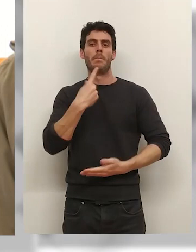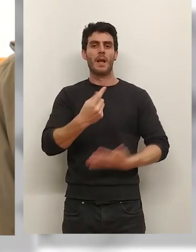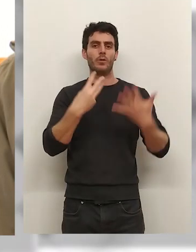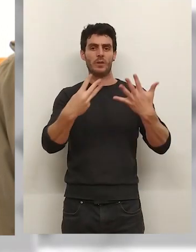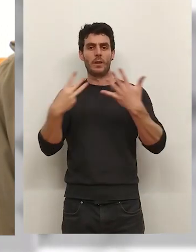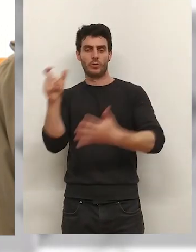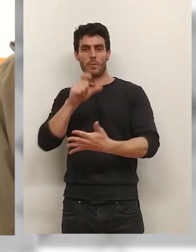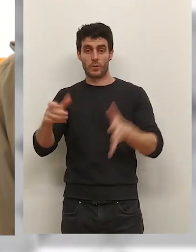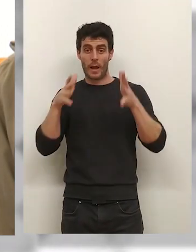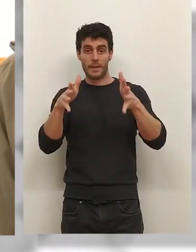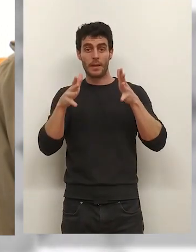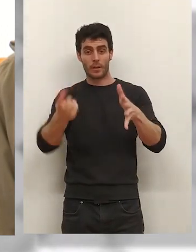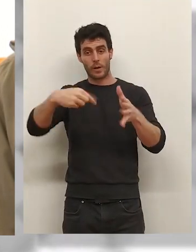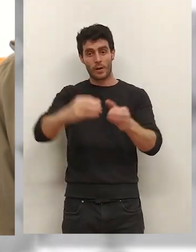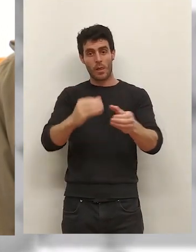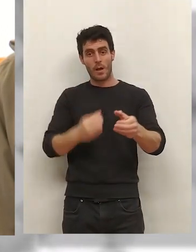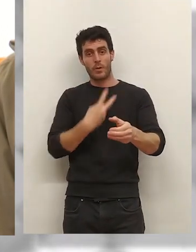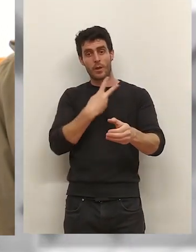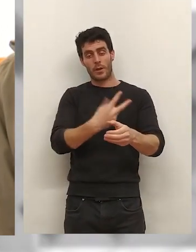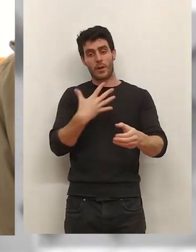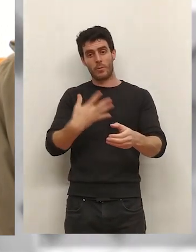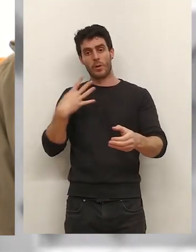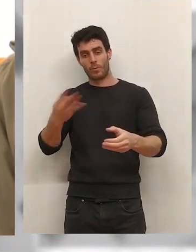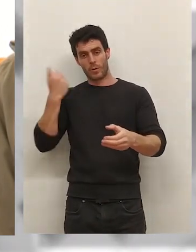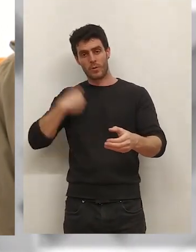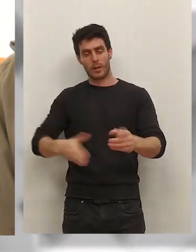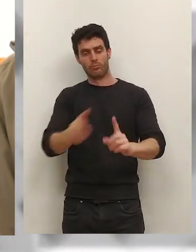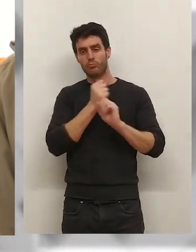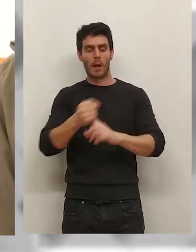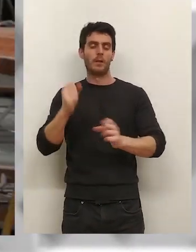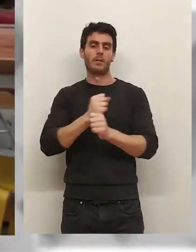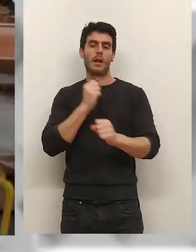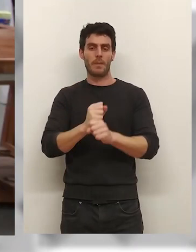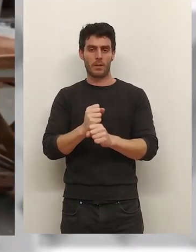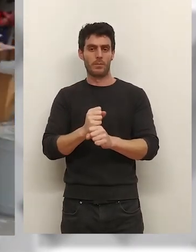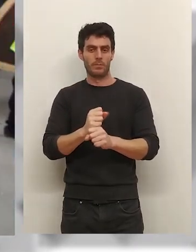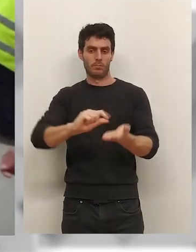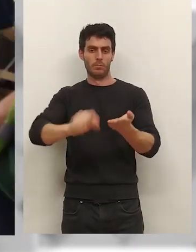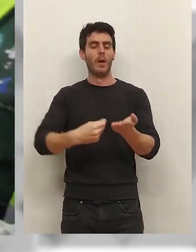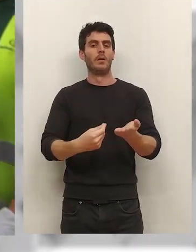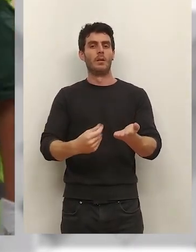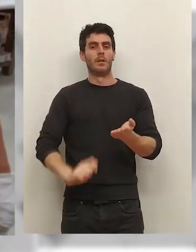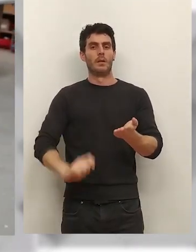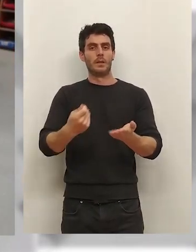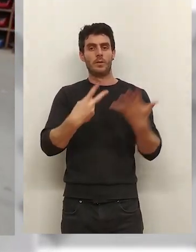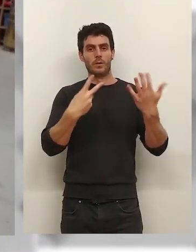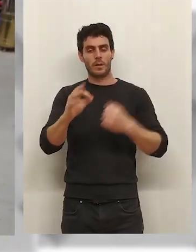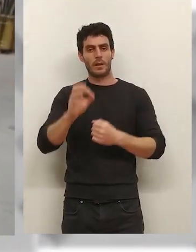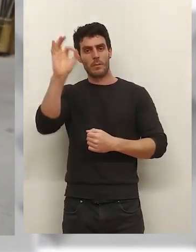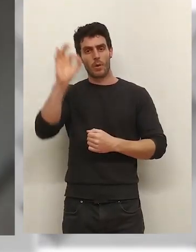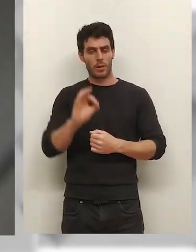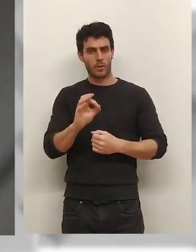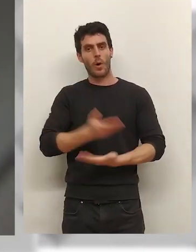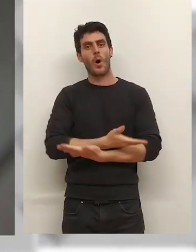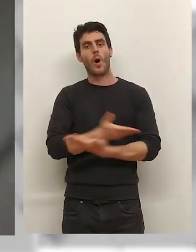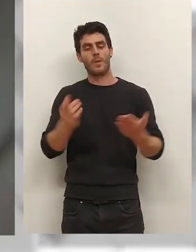de 1.088 personas, de las cuales 254 lograron un empleo, cerrando así con éxito un 60%